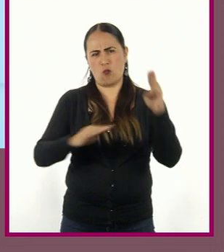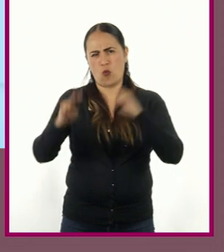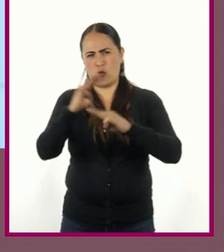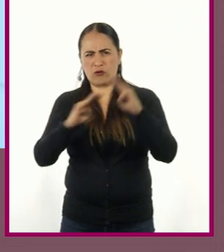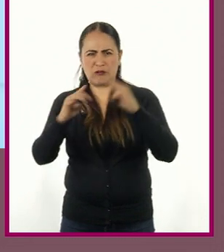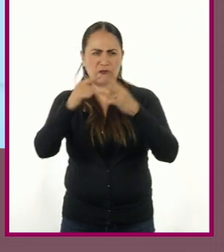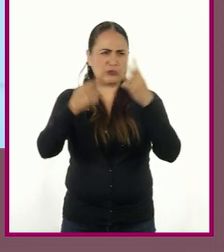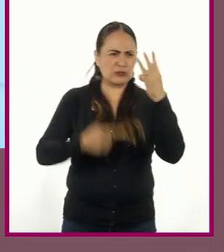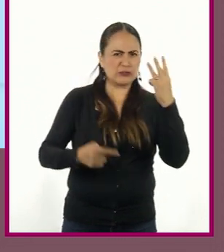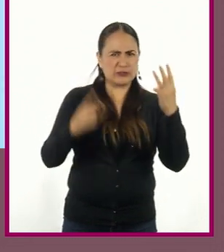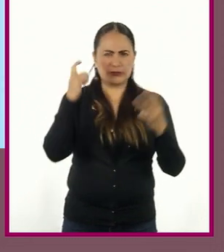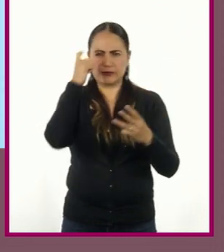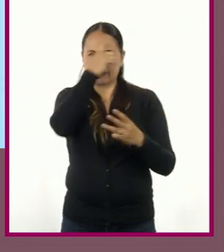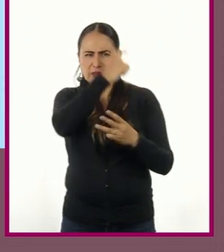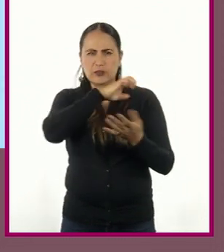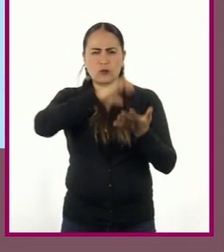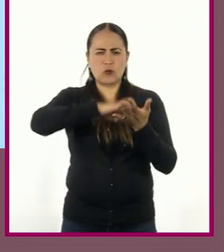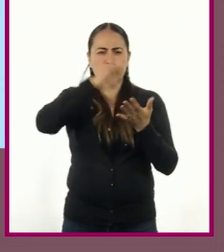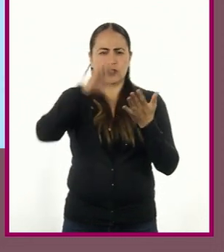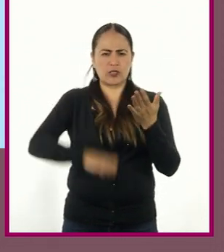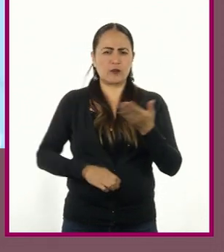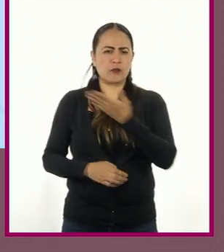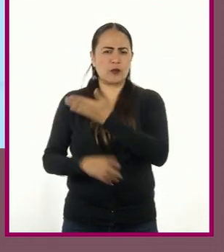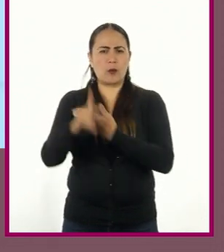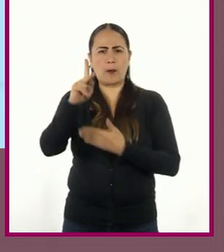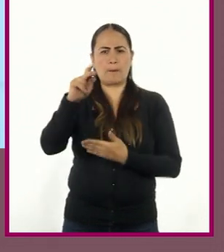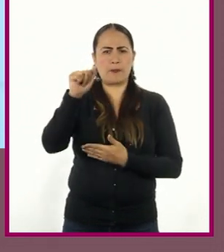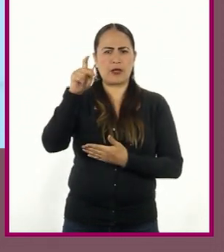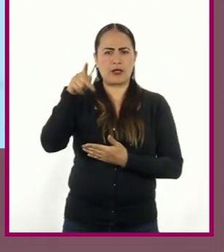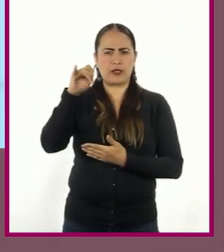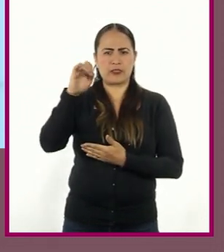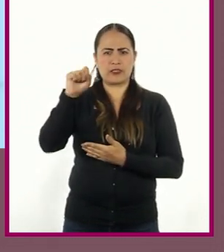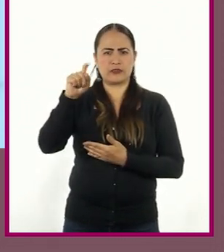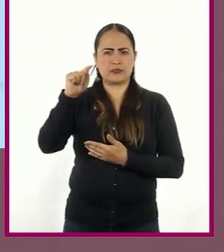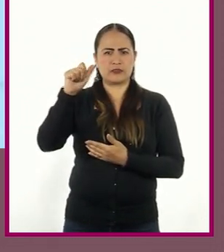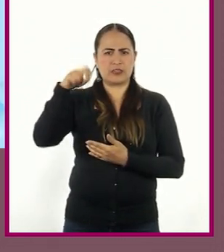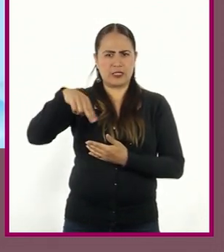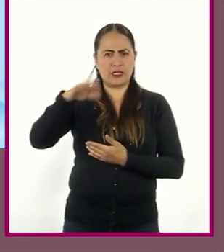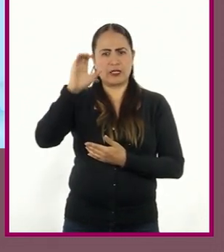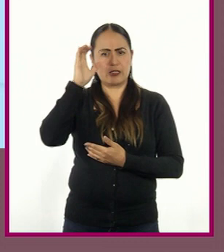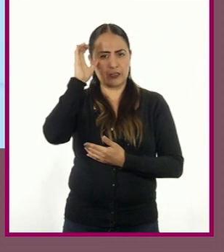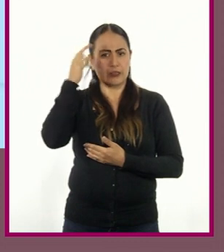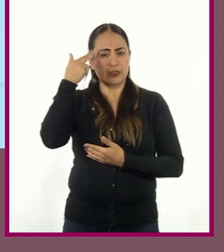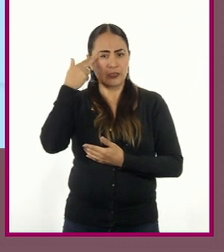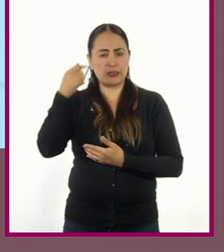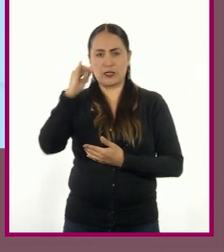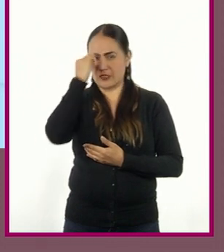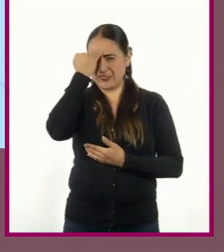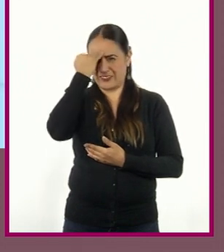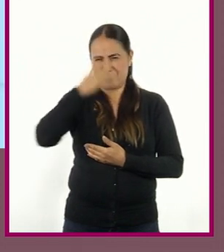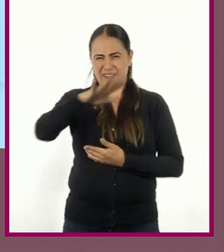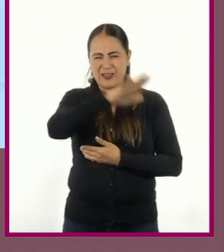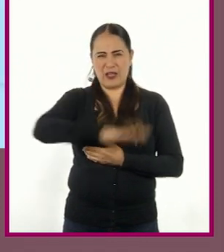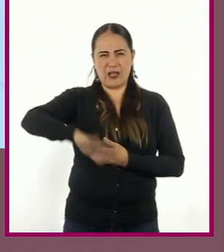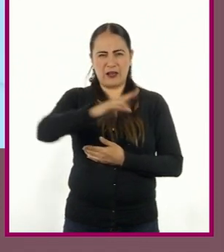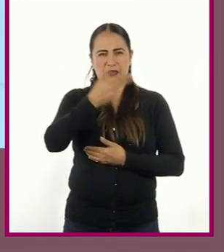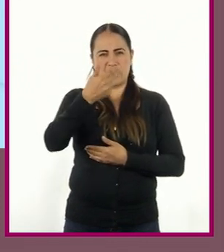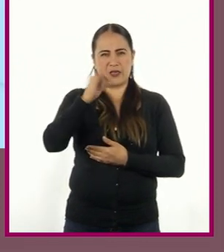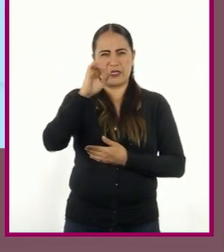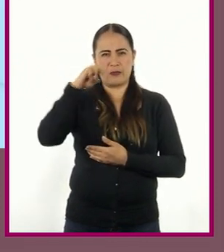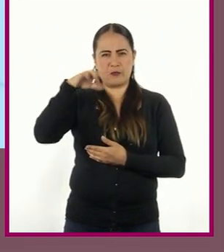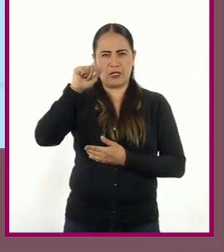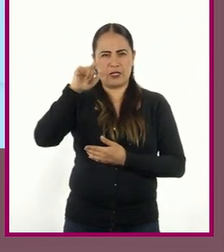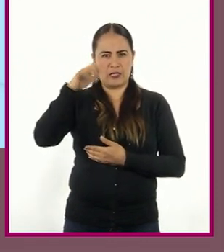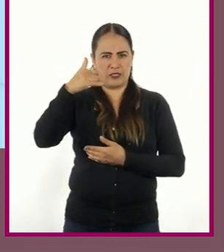terreno. Un ejemplo es la frontera entre Pakistán, China e India, en la región de los Himalaya.